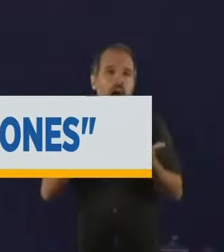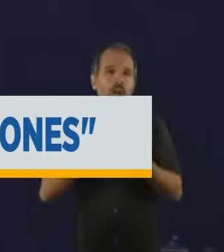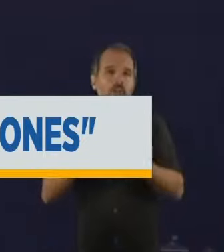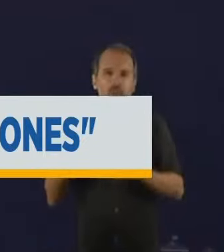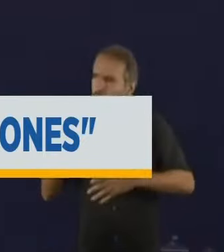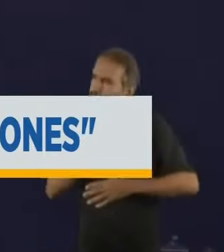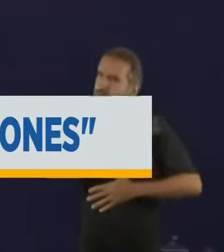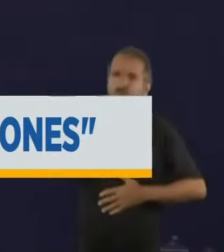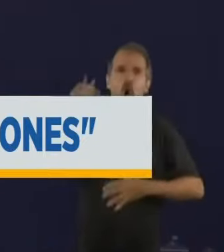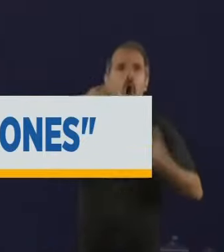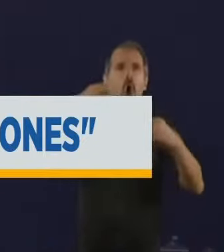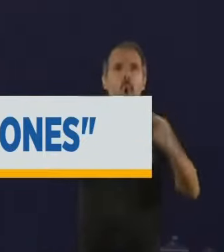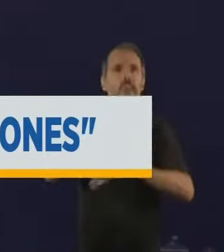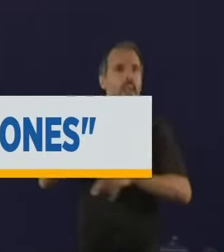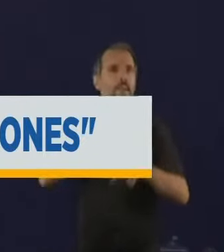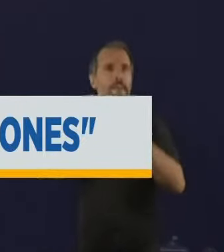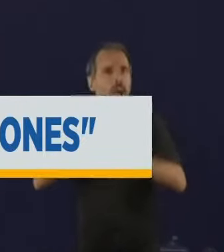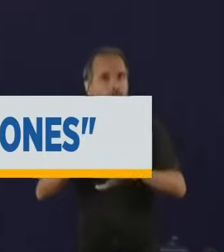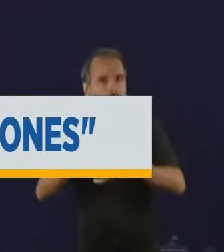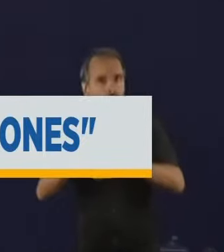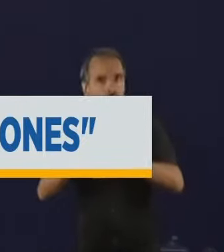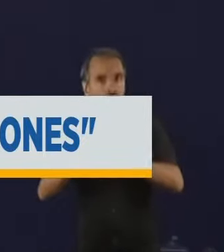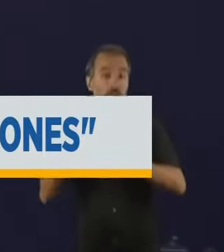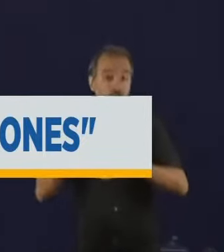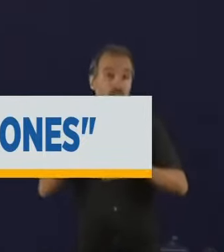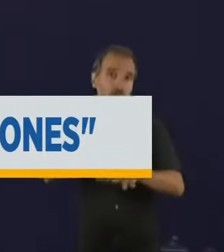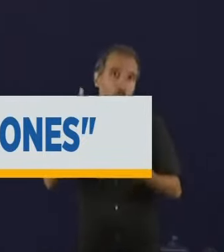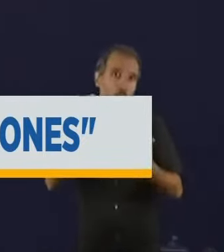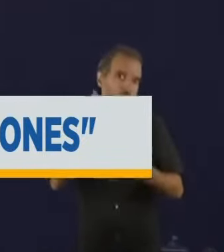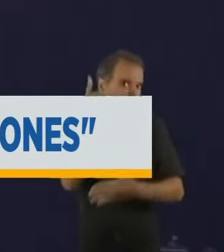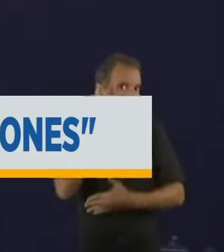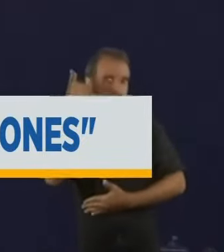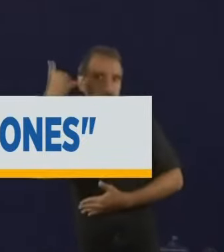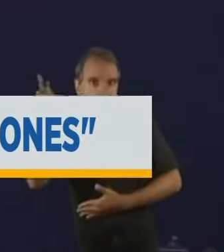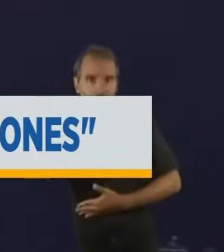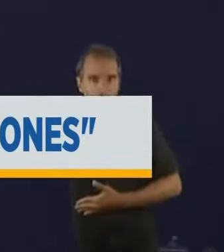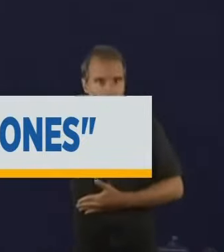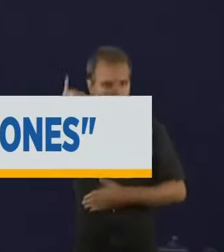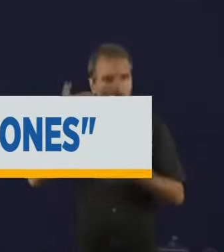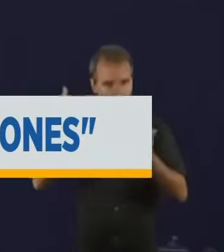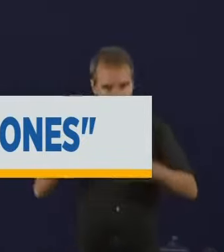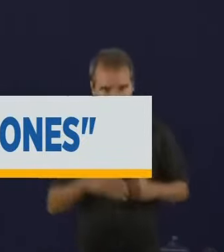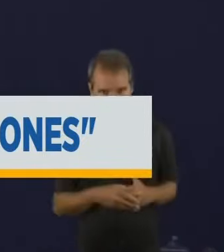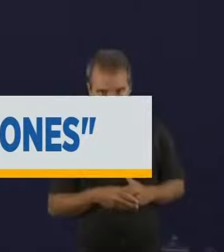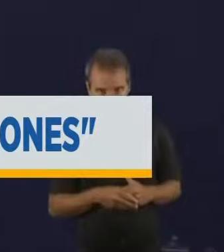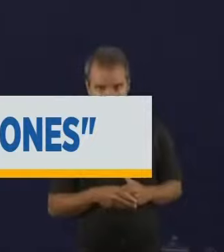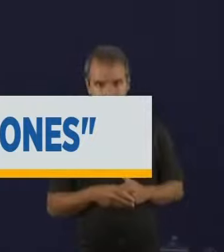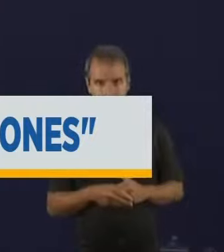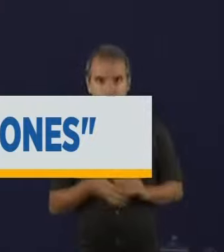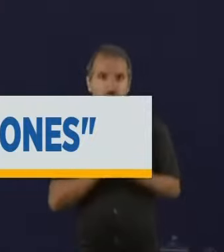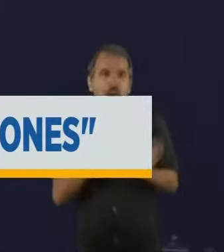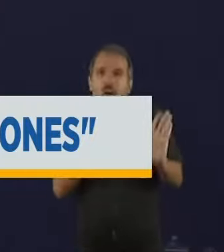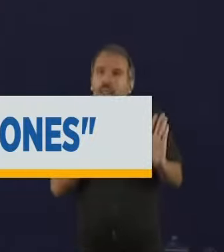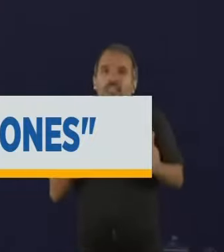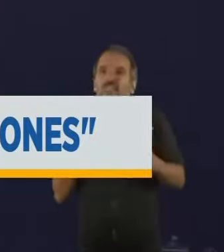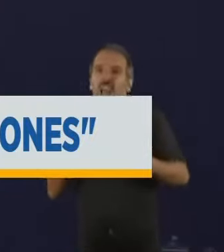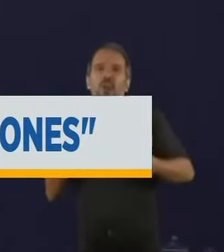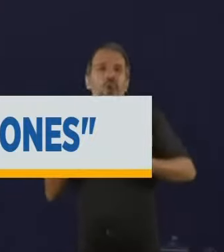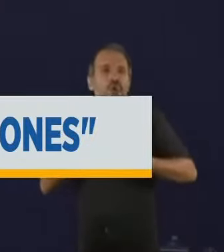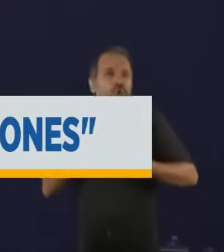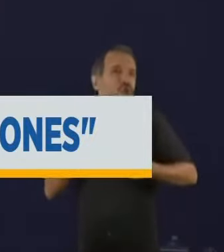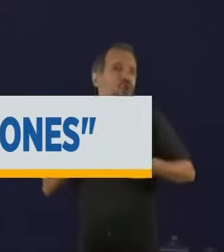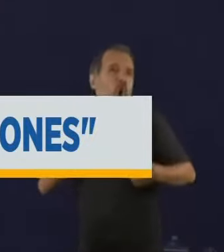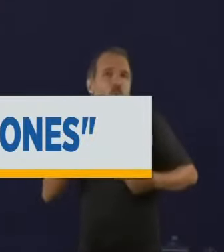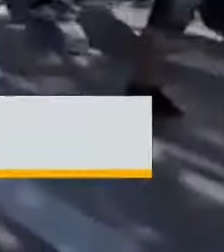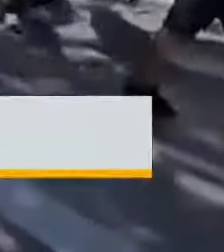los obligue o que se sientan obligados en parar, efectivamente pueden hacer la denuncia anónima en